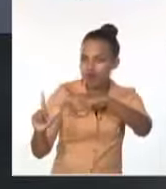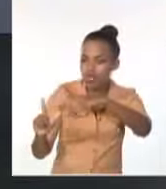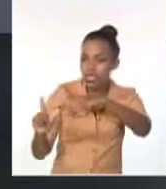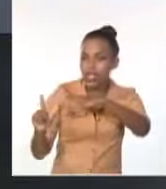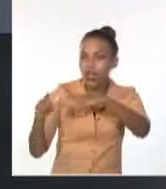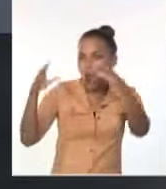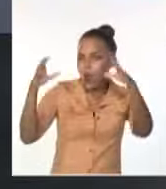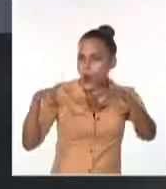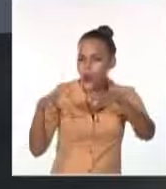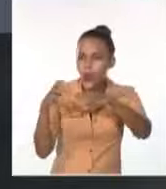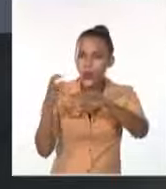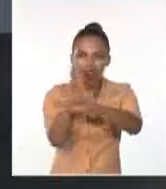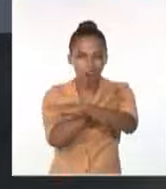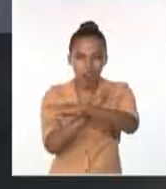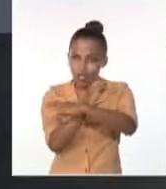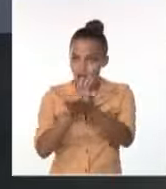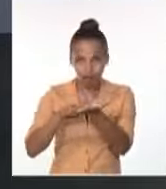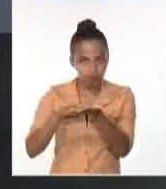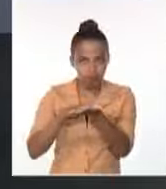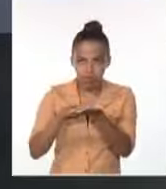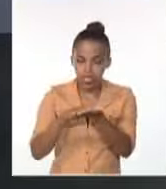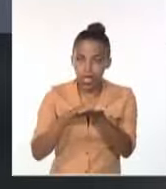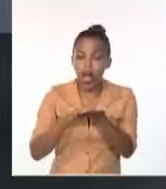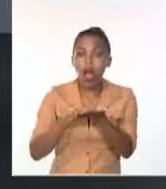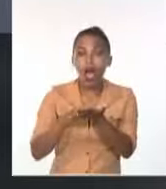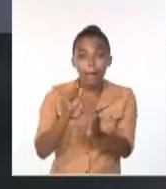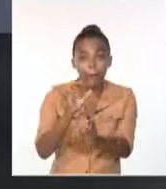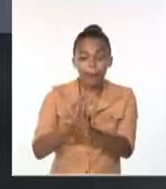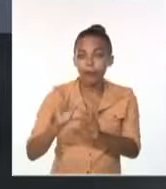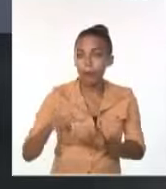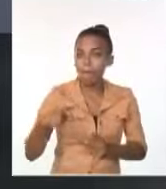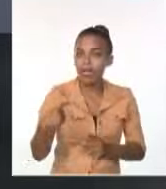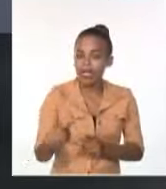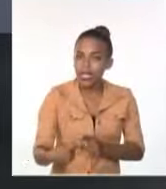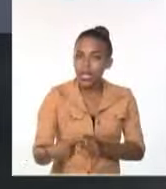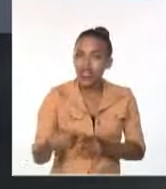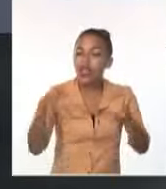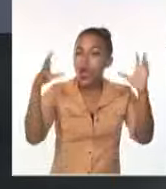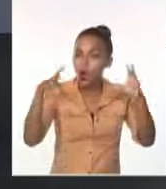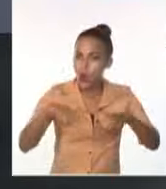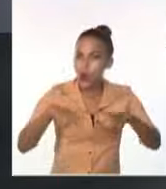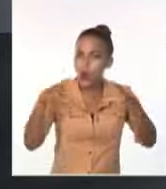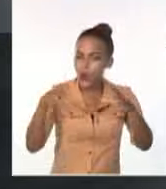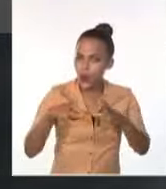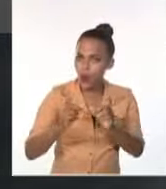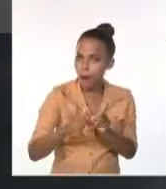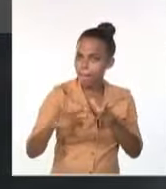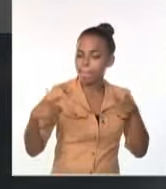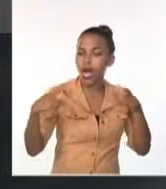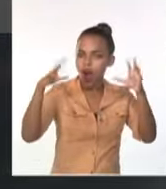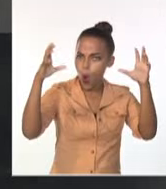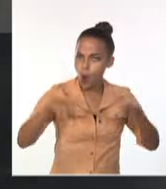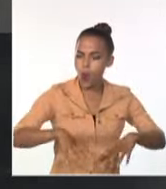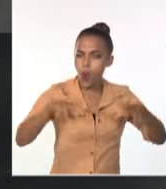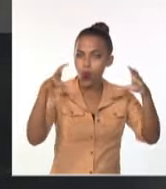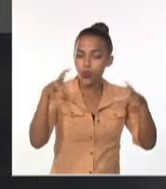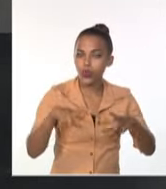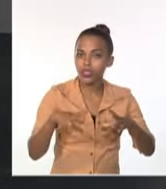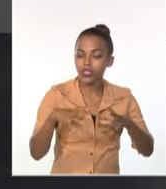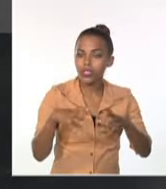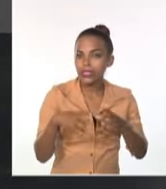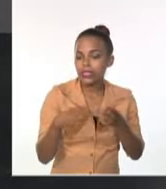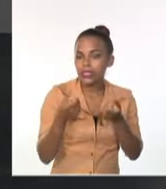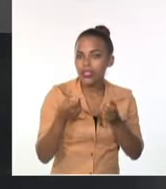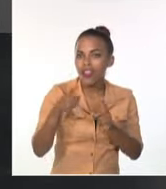lluvia para la parte oriental Sin embargo a partir de mañana sí se va a incrementar esa posibilidad y por lo tanto el pronóstico es de una mañana